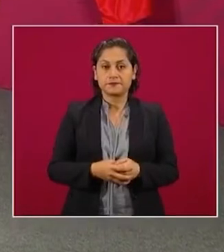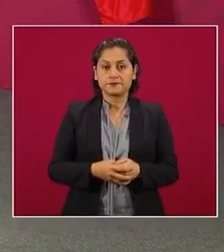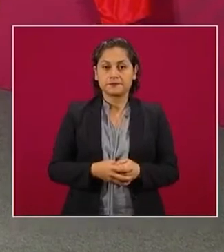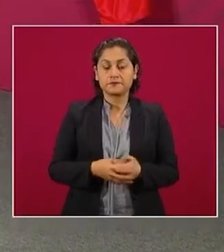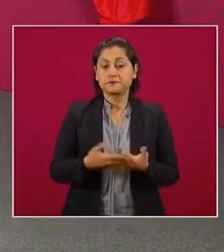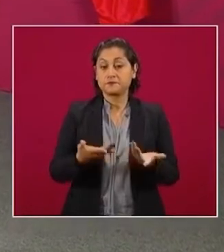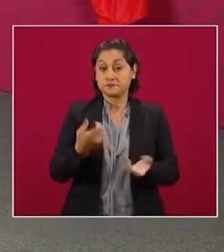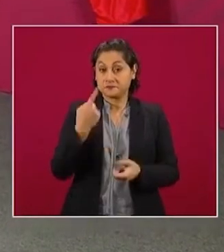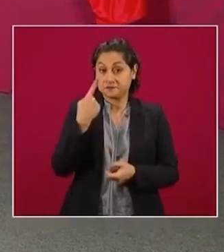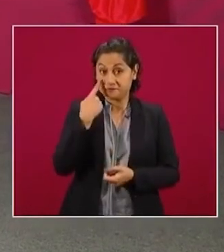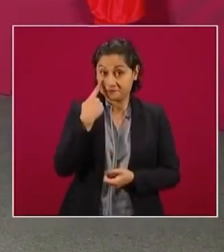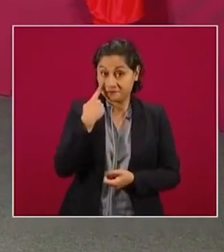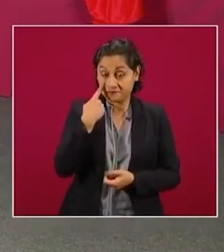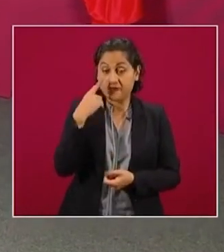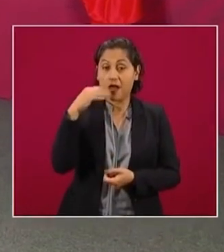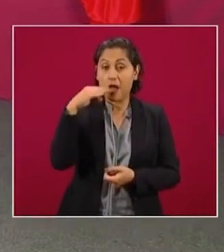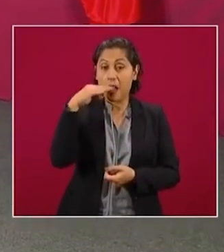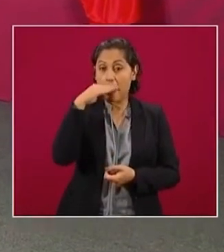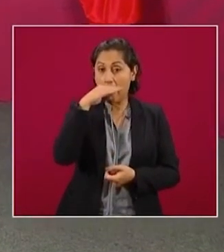gratuitos.